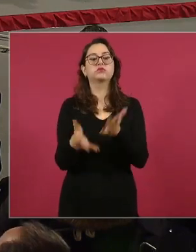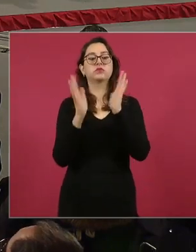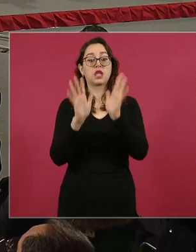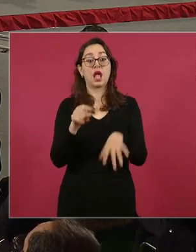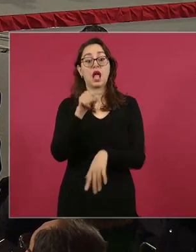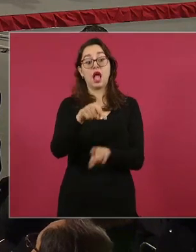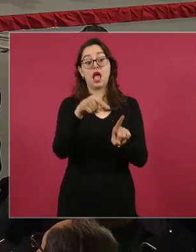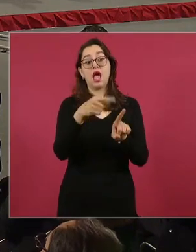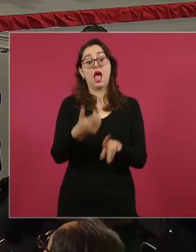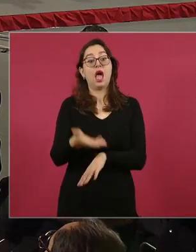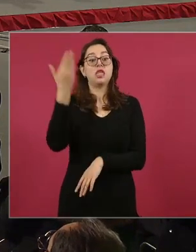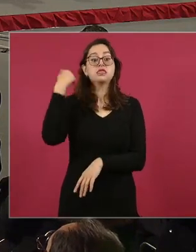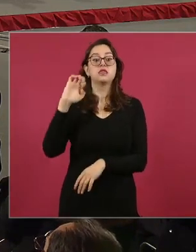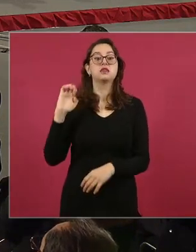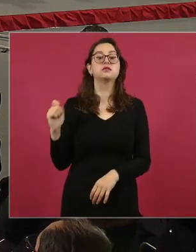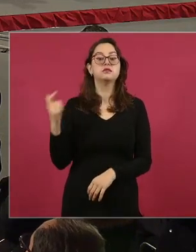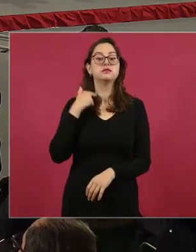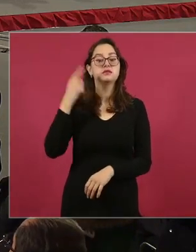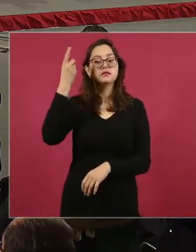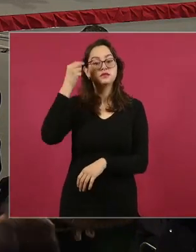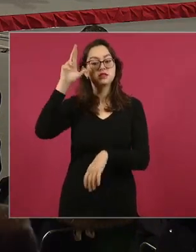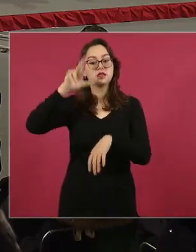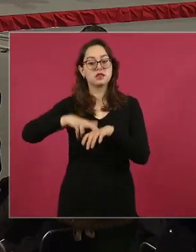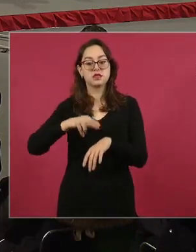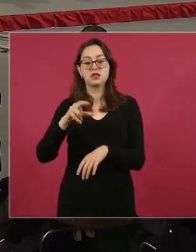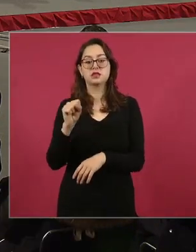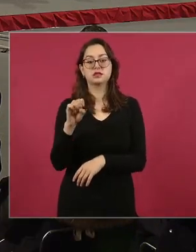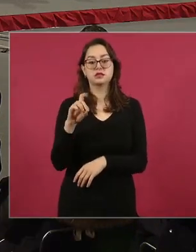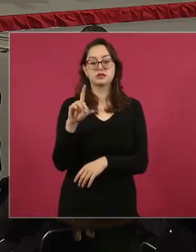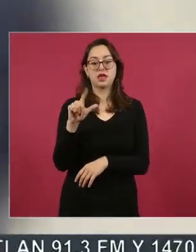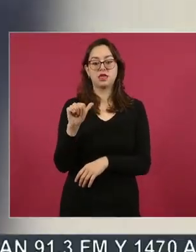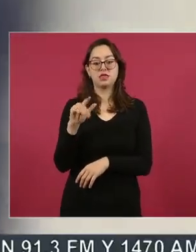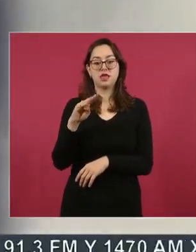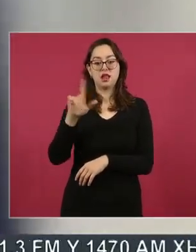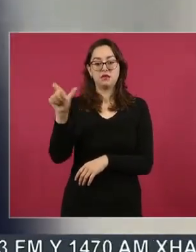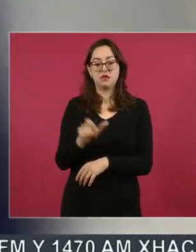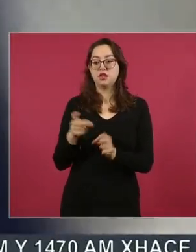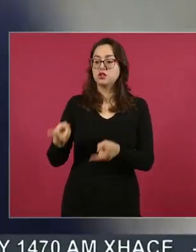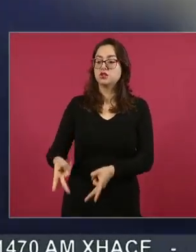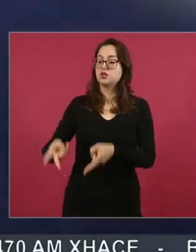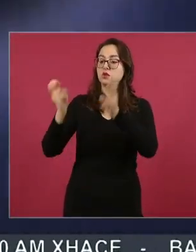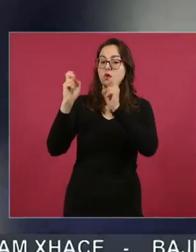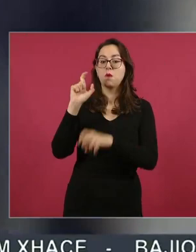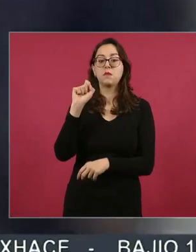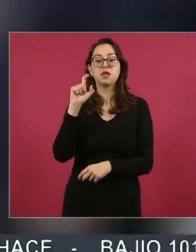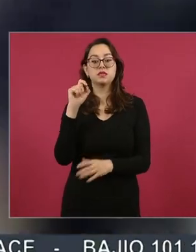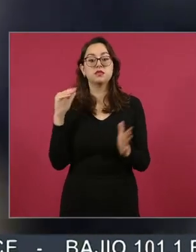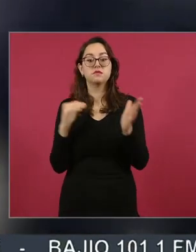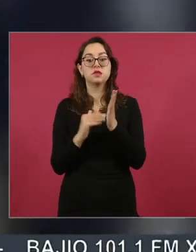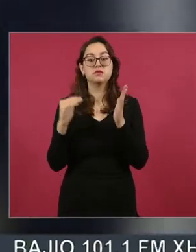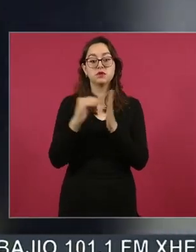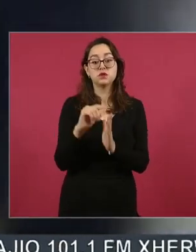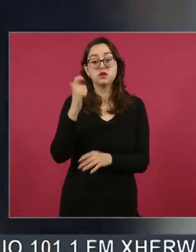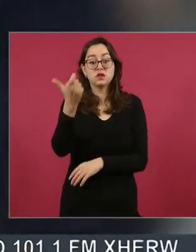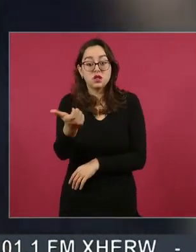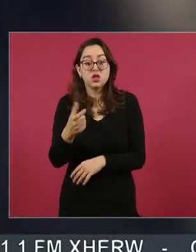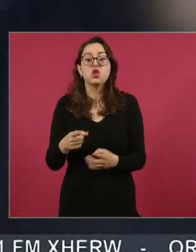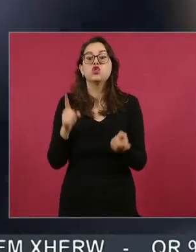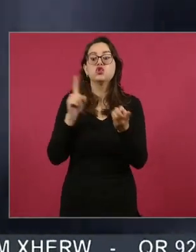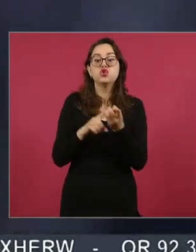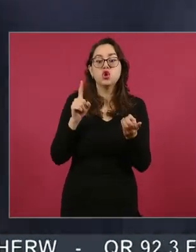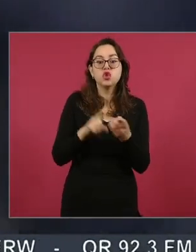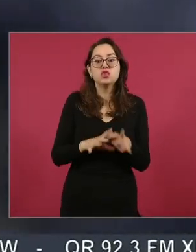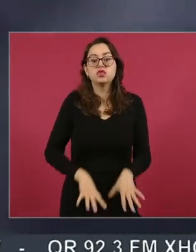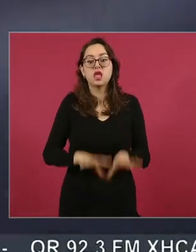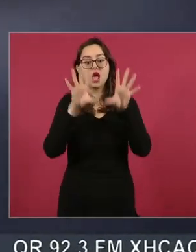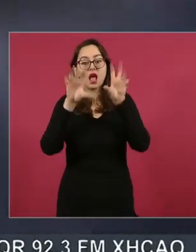director administrativo de Segalmex cuando el fraude, el desfalco de 20 mil millones de pesos. ¿Sabe dónde lo detuvieron? En